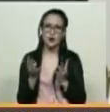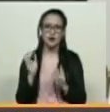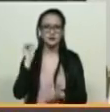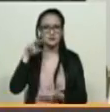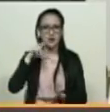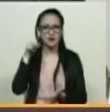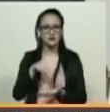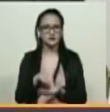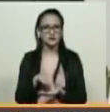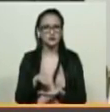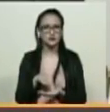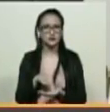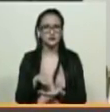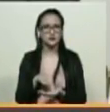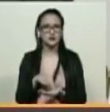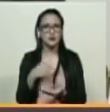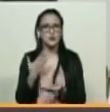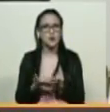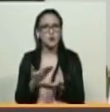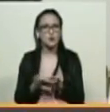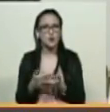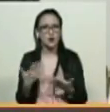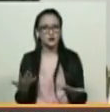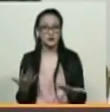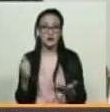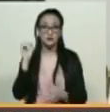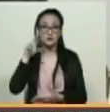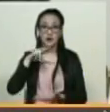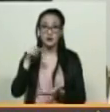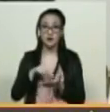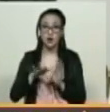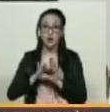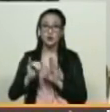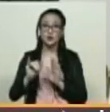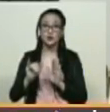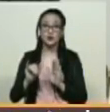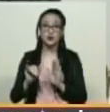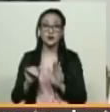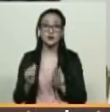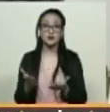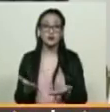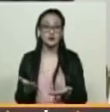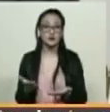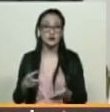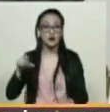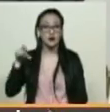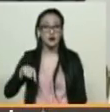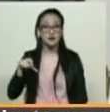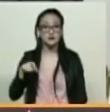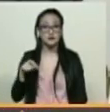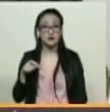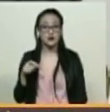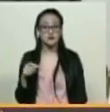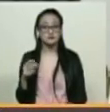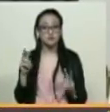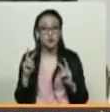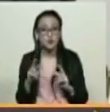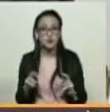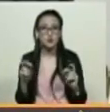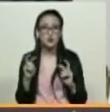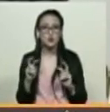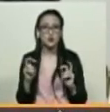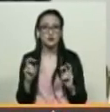Asamblea Nacional. La propuesta que partió de la Asamblea Nacional Constituyente tiene que ver con la necesidad de revitalizar